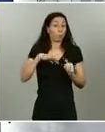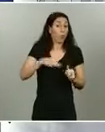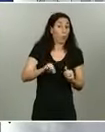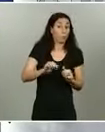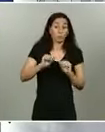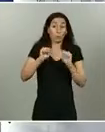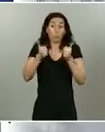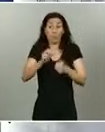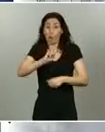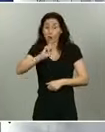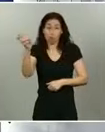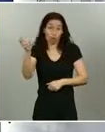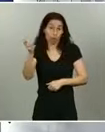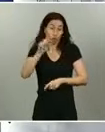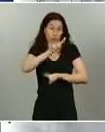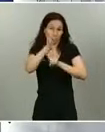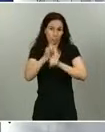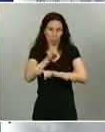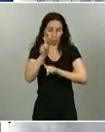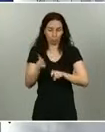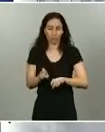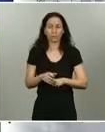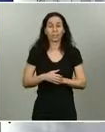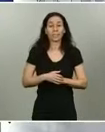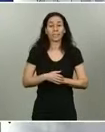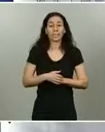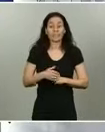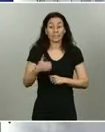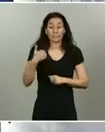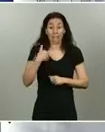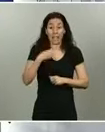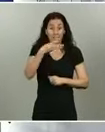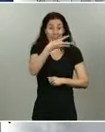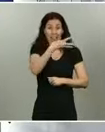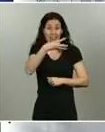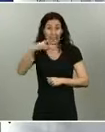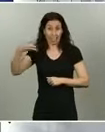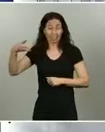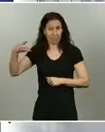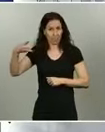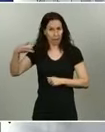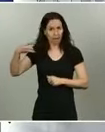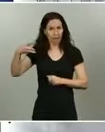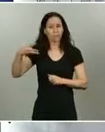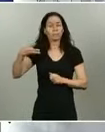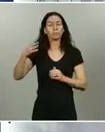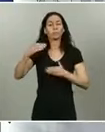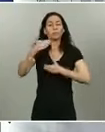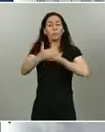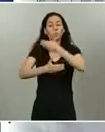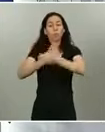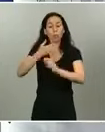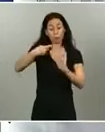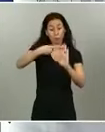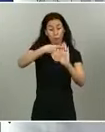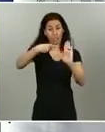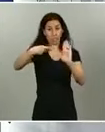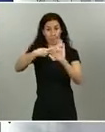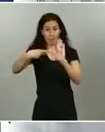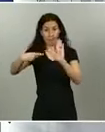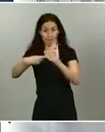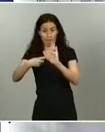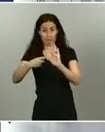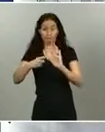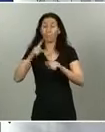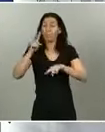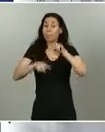se pregunta, hace ya tres semanas que se inició el proceso de desescalada en España con el pase a las sucesivas fases en los distintos territorios.